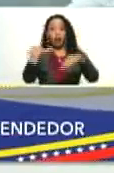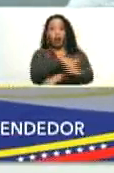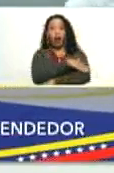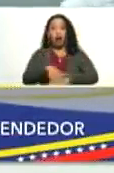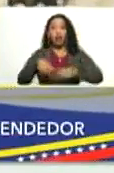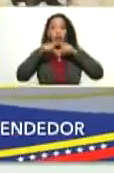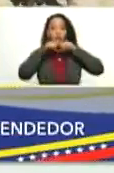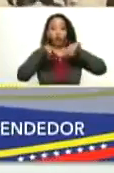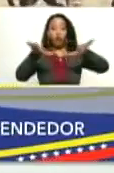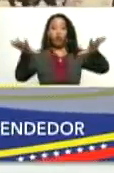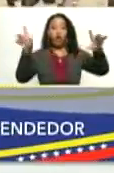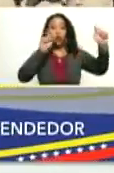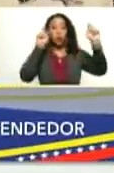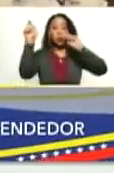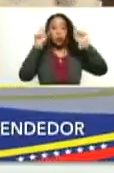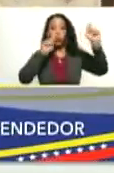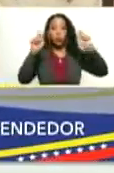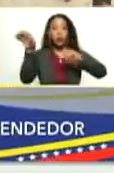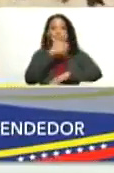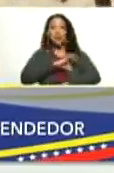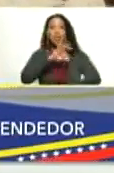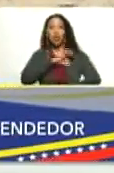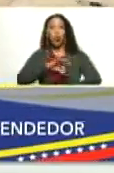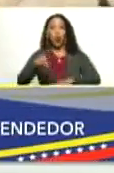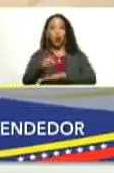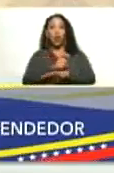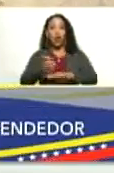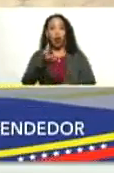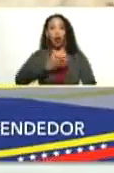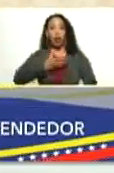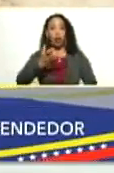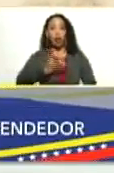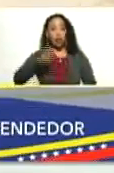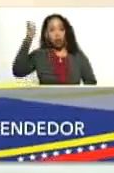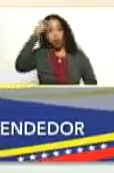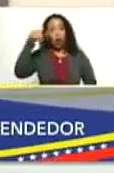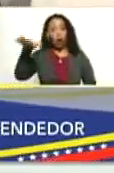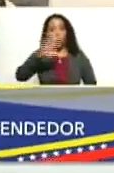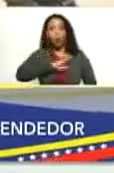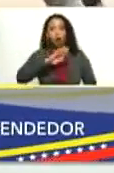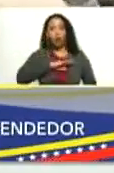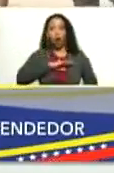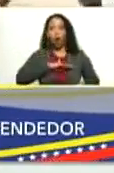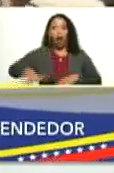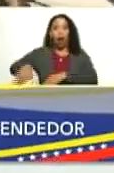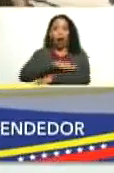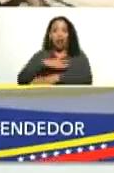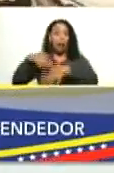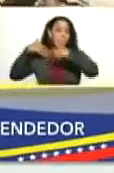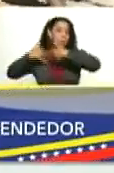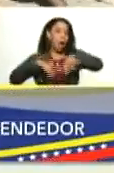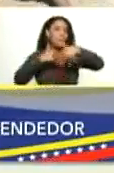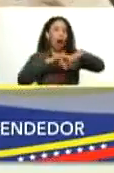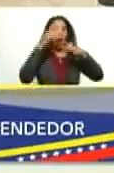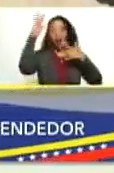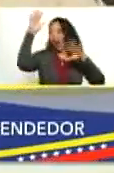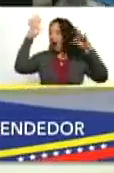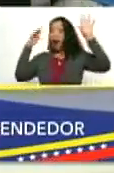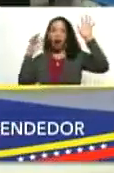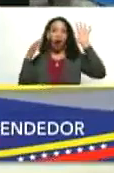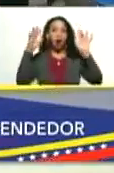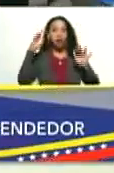despliegue turístico del señor gobernador, la alcaldesa, el pueblo empoderado, todo el poder popular, los órganos e instituciones del